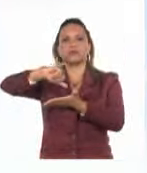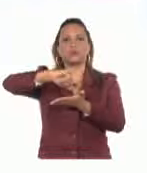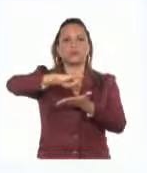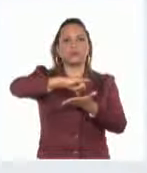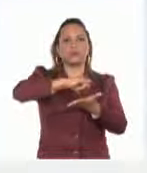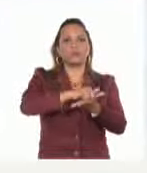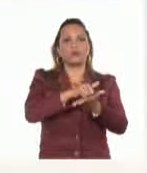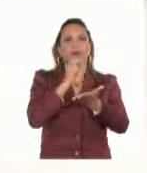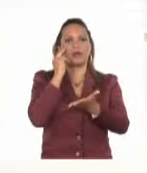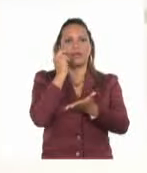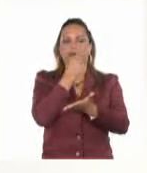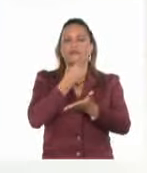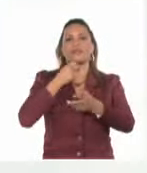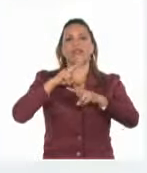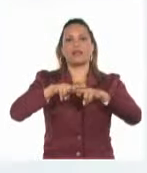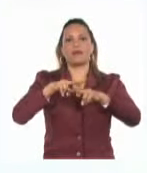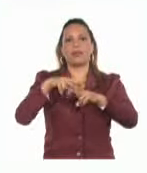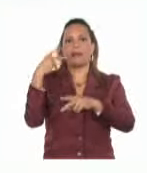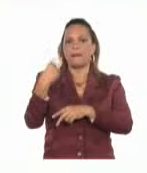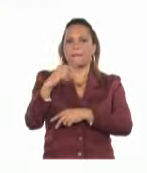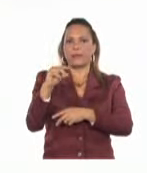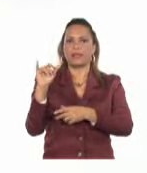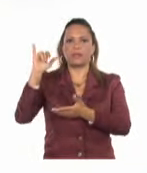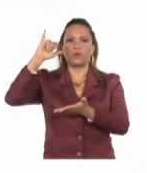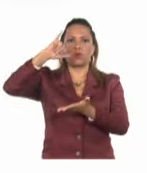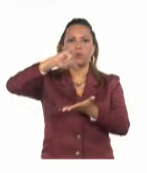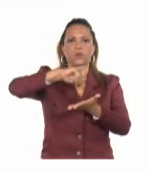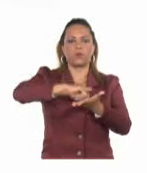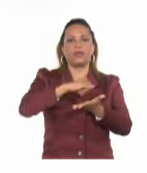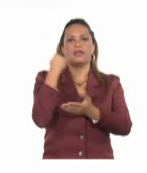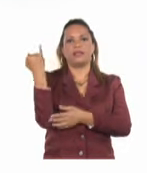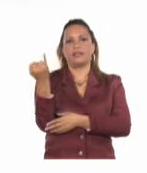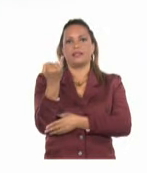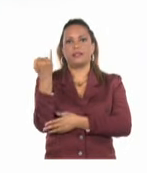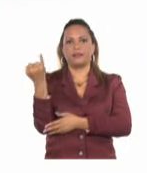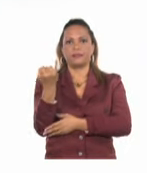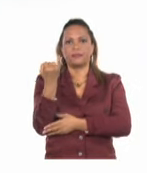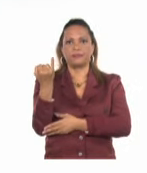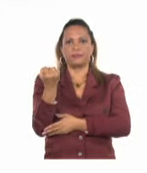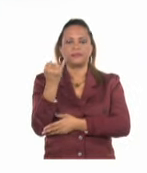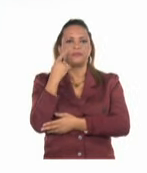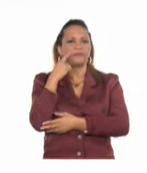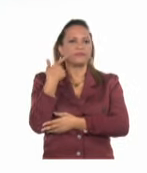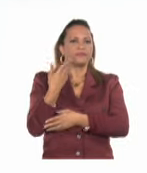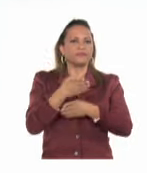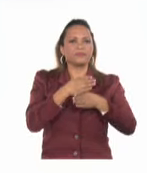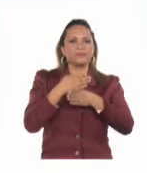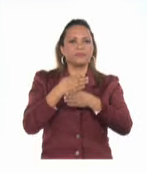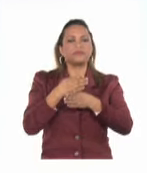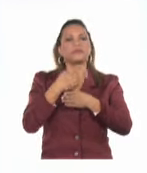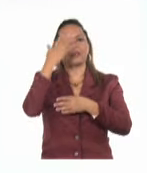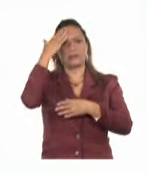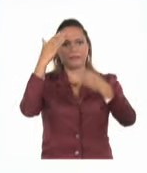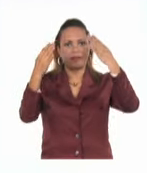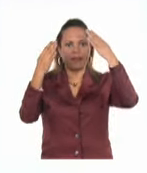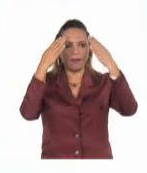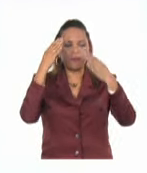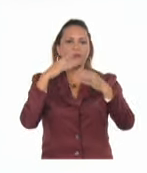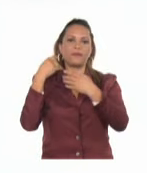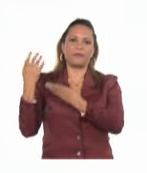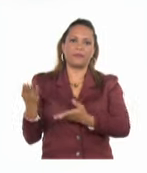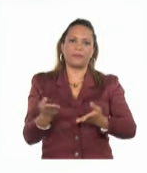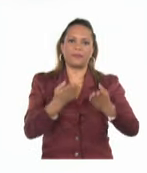Habana, práctica internacional de la aviación civil, para expresar saludos y